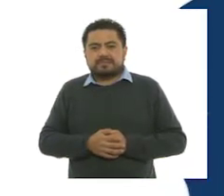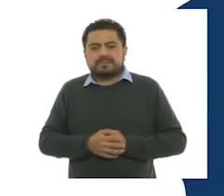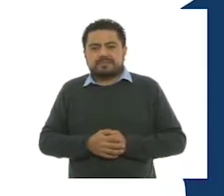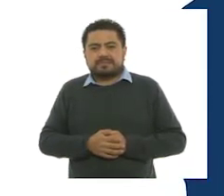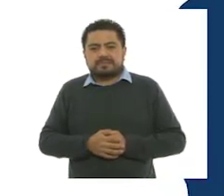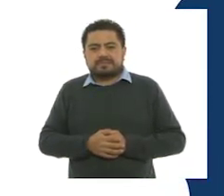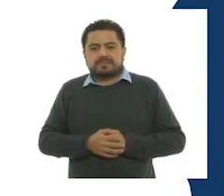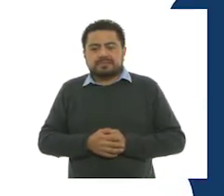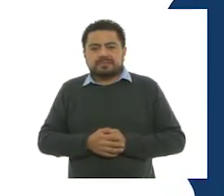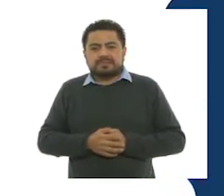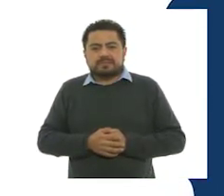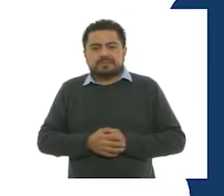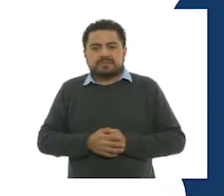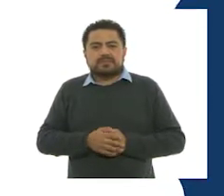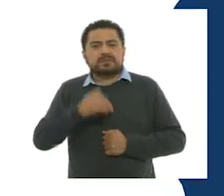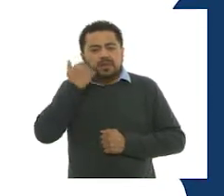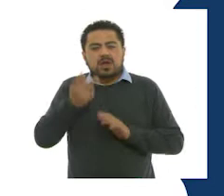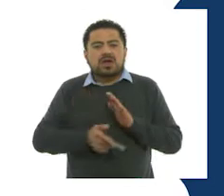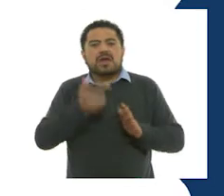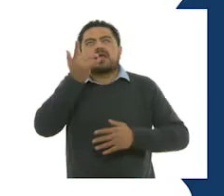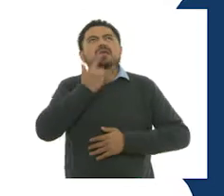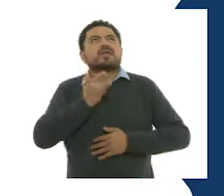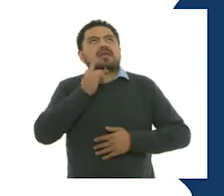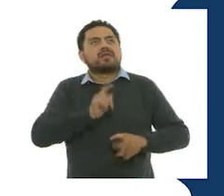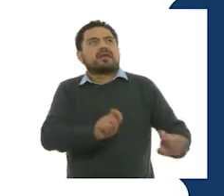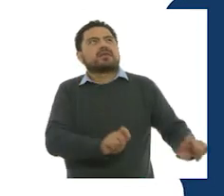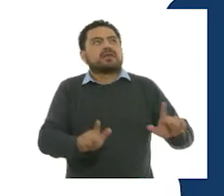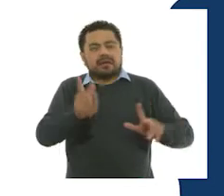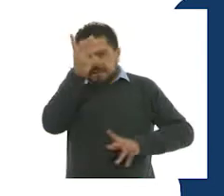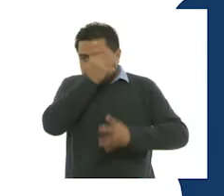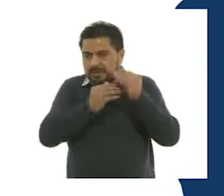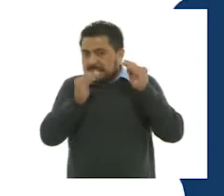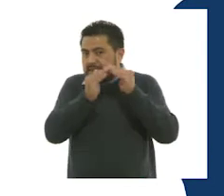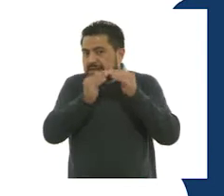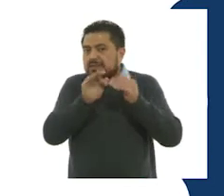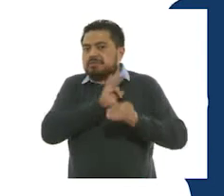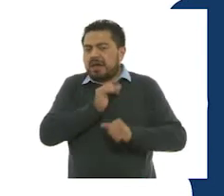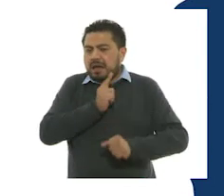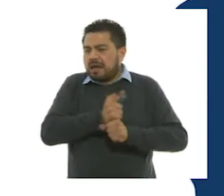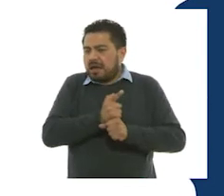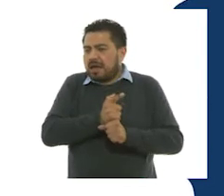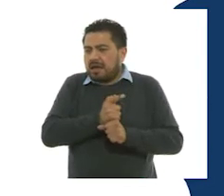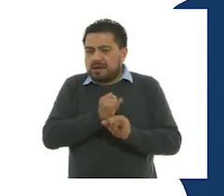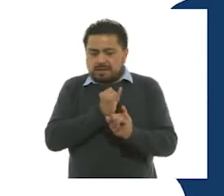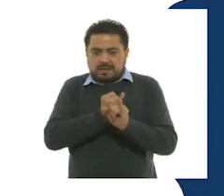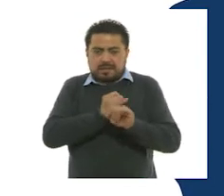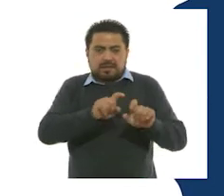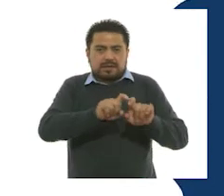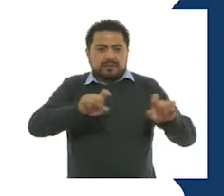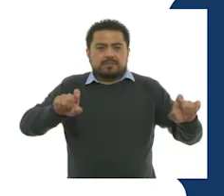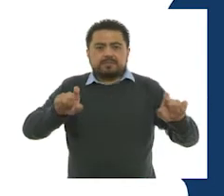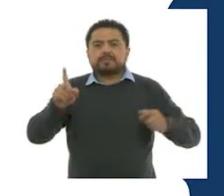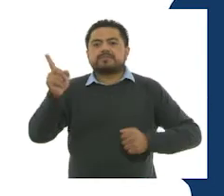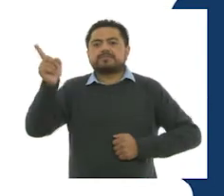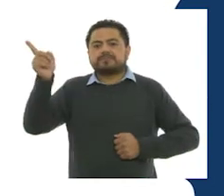conalitej.cep.gob.mx. Si quieres volver a ver los programas de Aprende en Casa, los puedes encontrar en la siguiente liga: